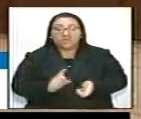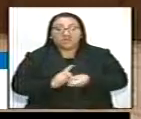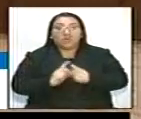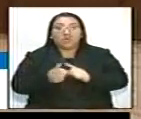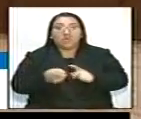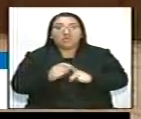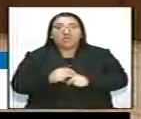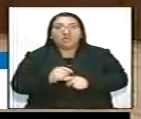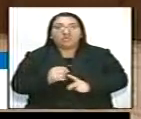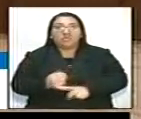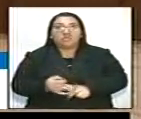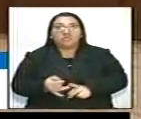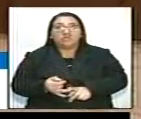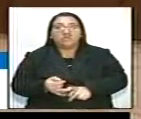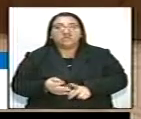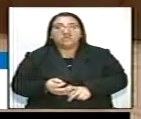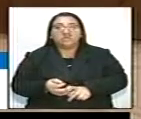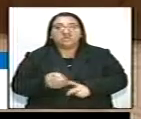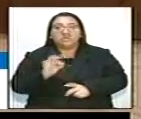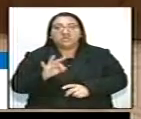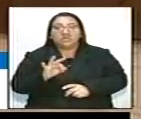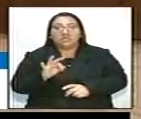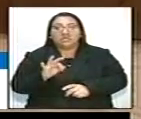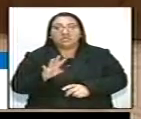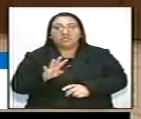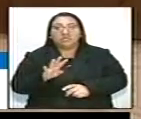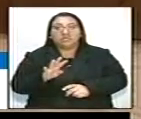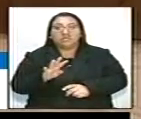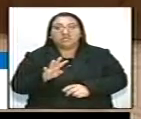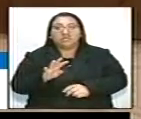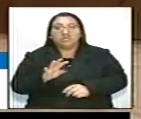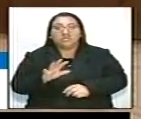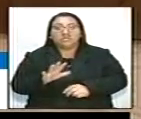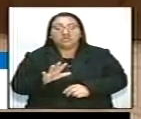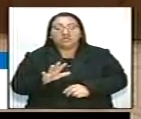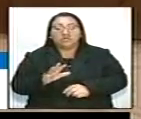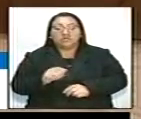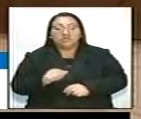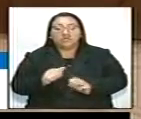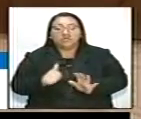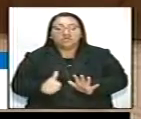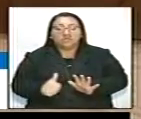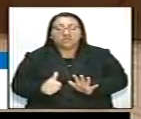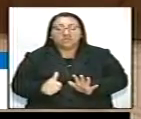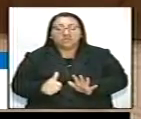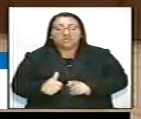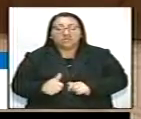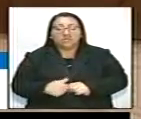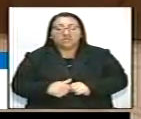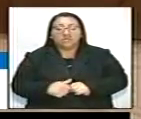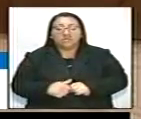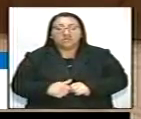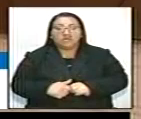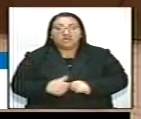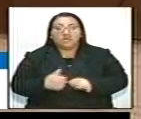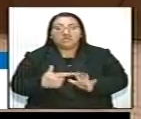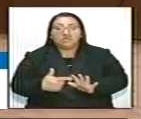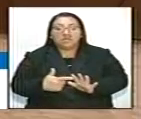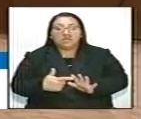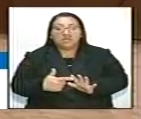Letona Pereira, Torres Morales, Bartra Barriga, Melgarejo Paucar, Galarreta Velarde, Alcalá